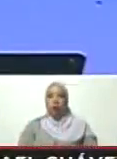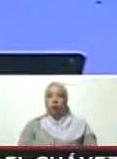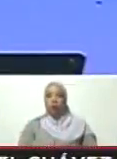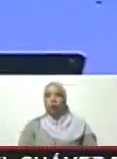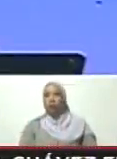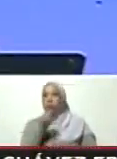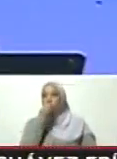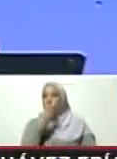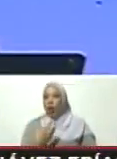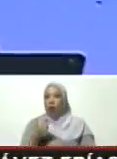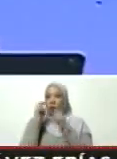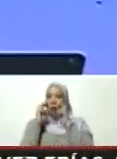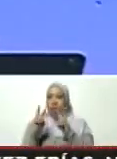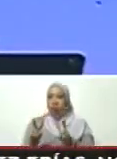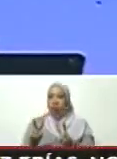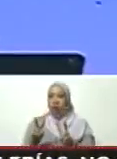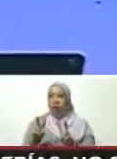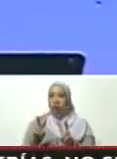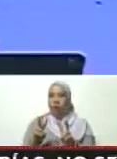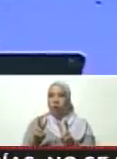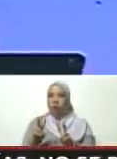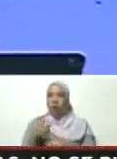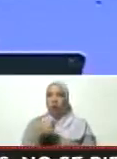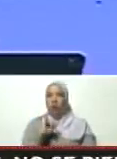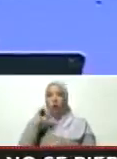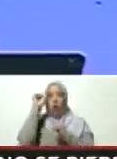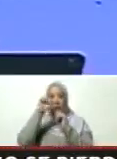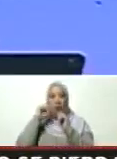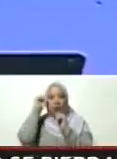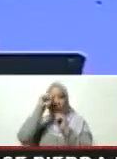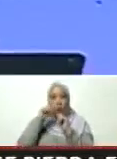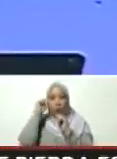Bueno, vamos a ver, me dicen que tienen un video.